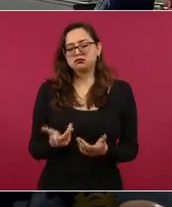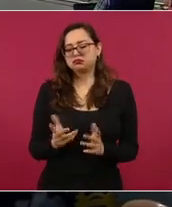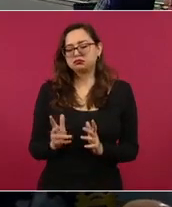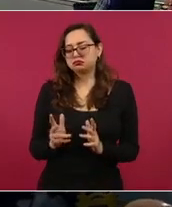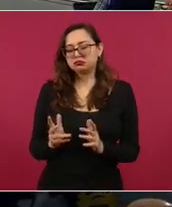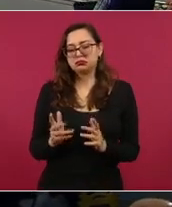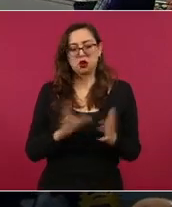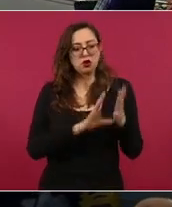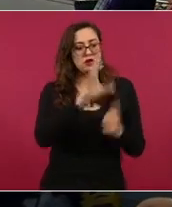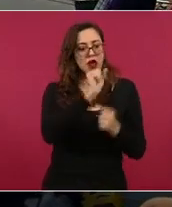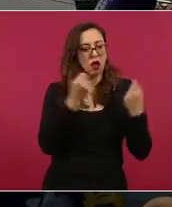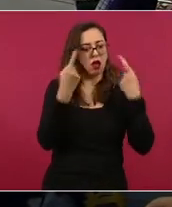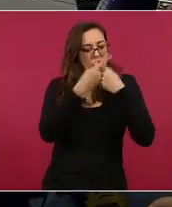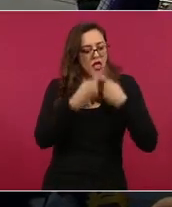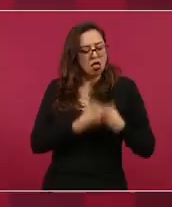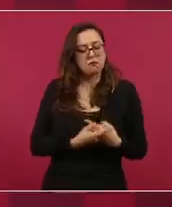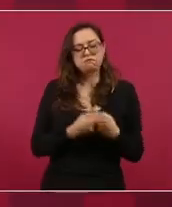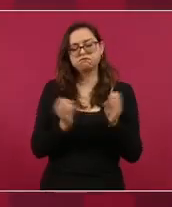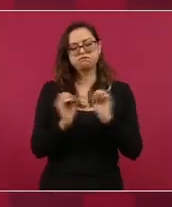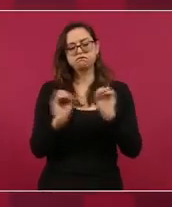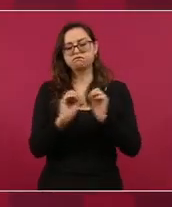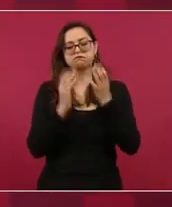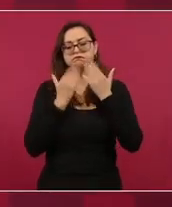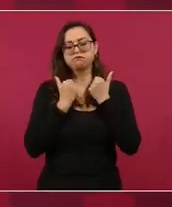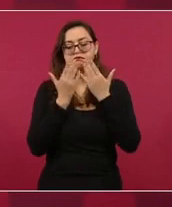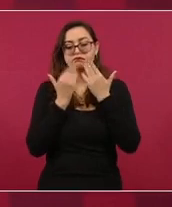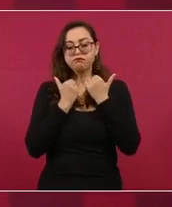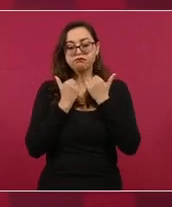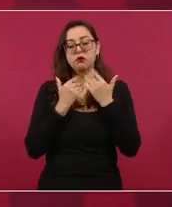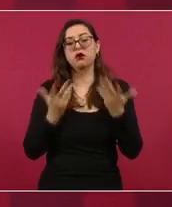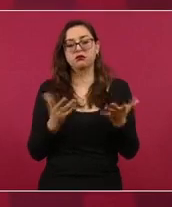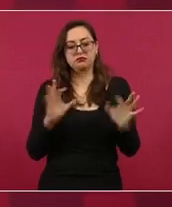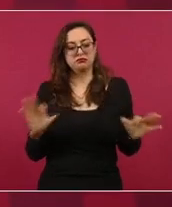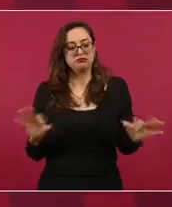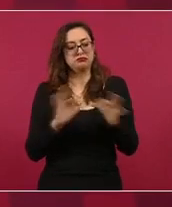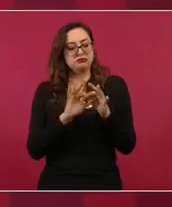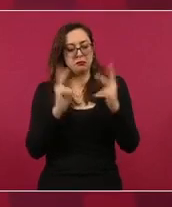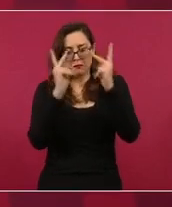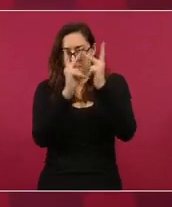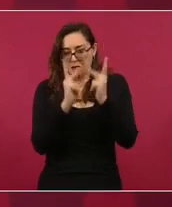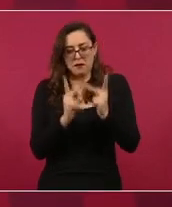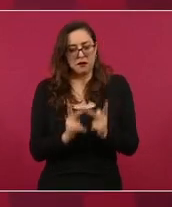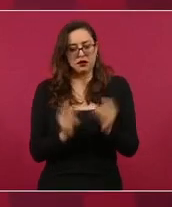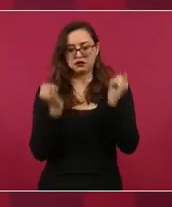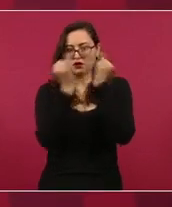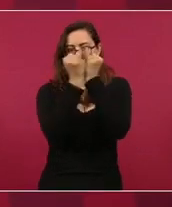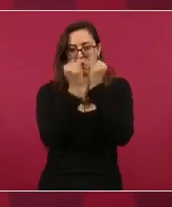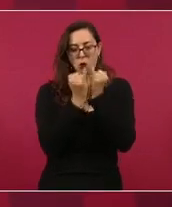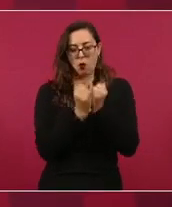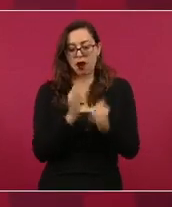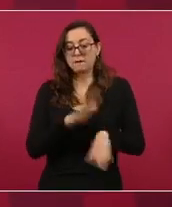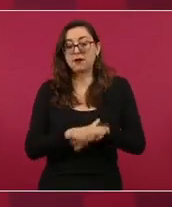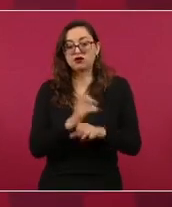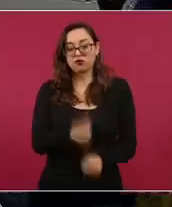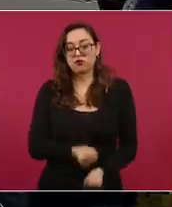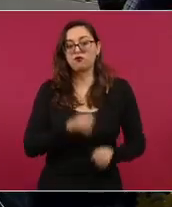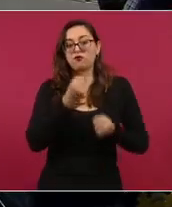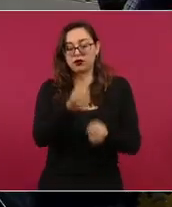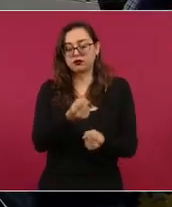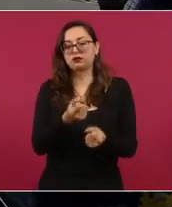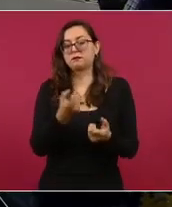contradicción con lo que establece la Constitución, que al contrario, se fortalezca lo que son